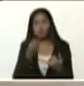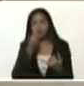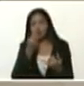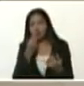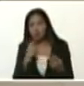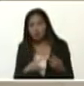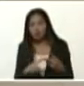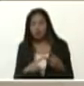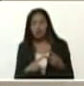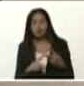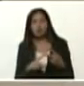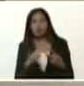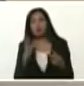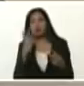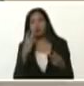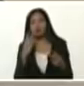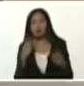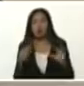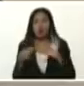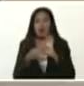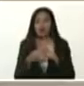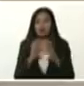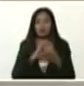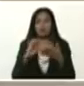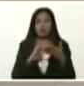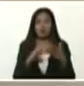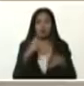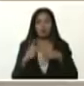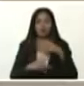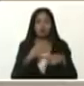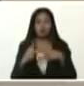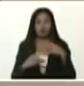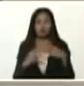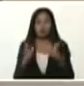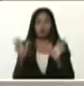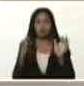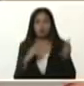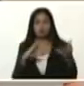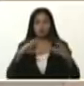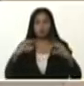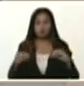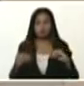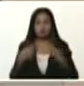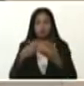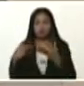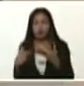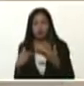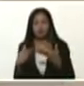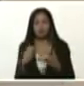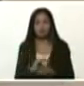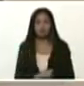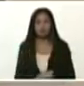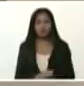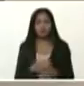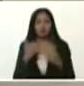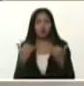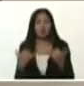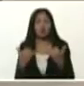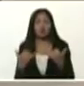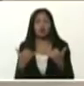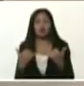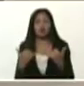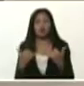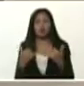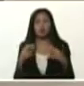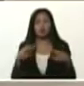agroalimentaria, en este caso las alianzas estratégicas para la producción de los combos CLAP, entre otros recursos. Y ahora, con